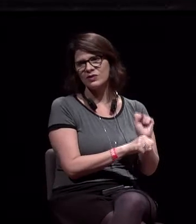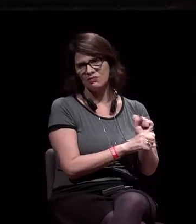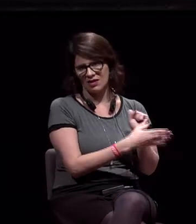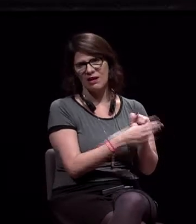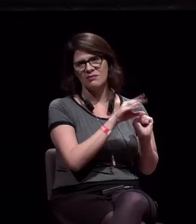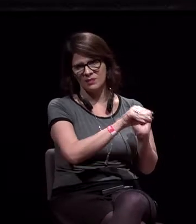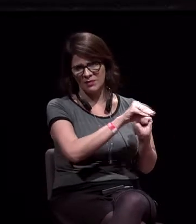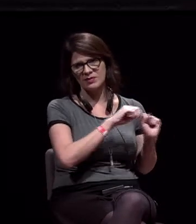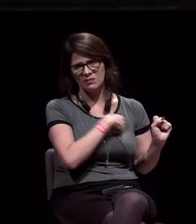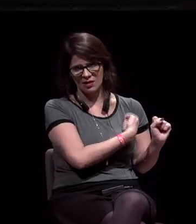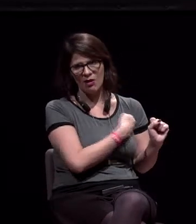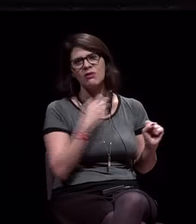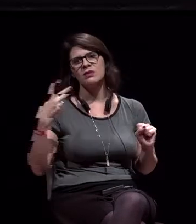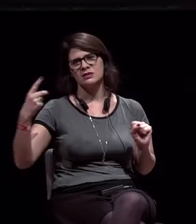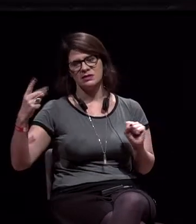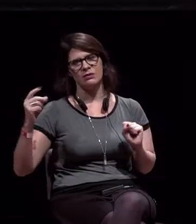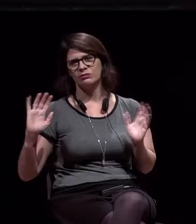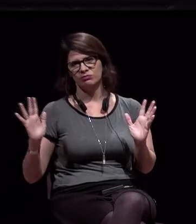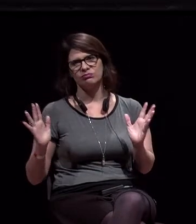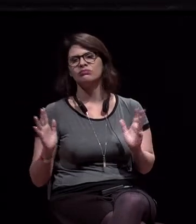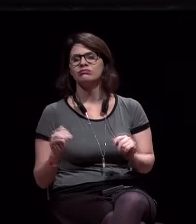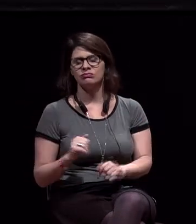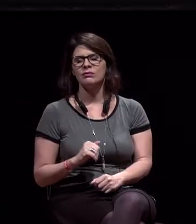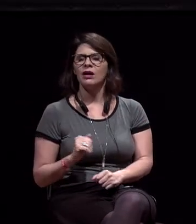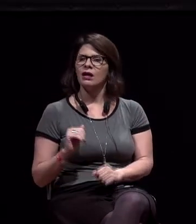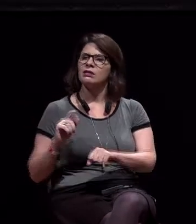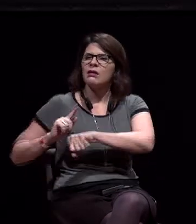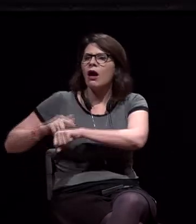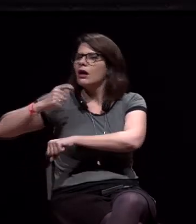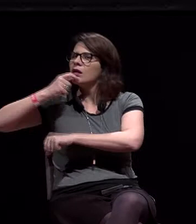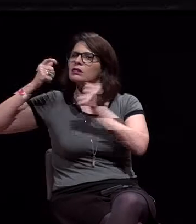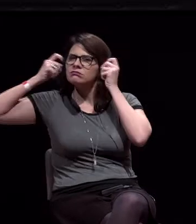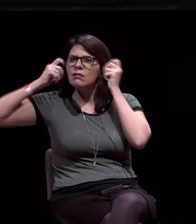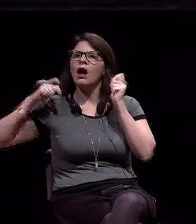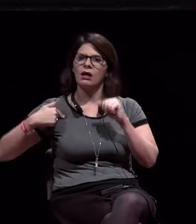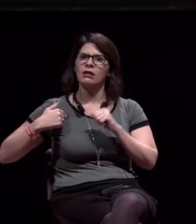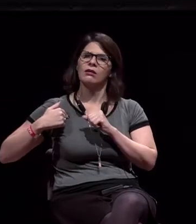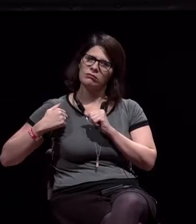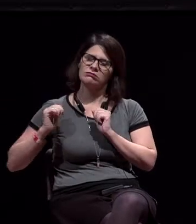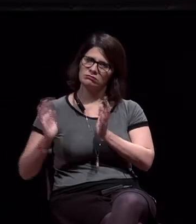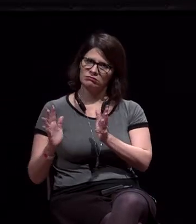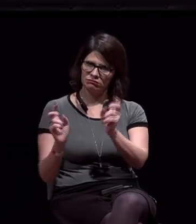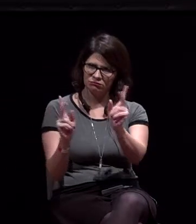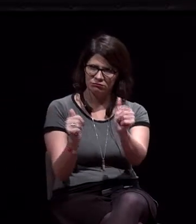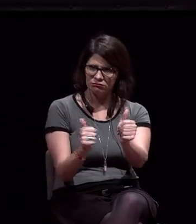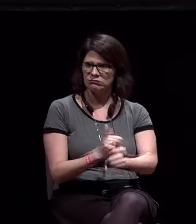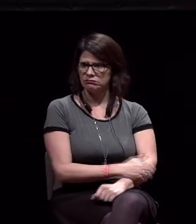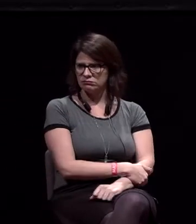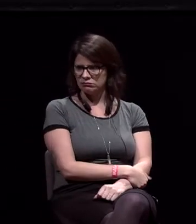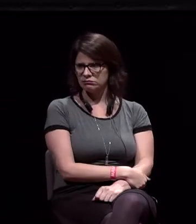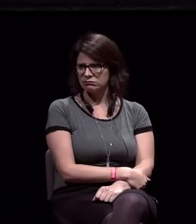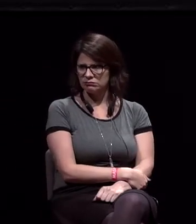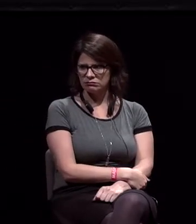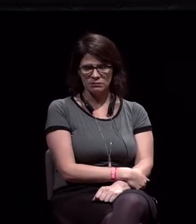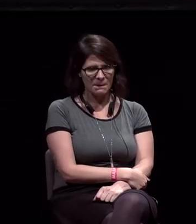si saqué a colación lo de que justamente en la mesa de Chile dijeran, no, mira, aquí vamos a hablar en español, ustedes, o en español